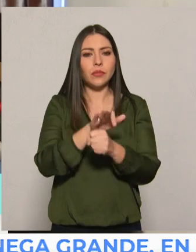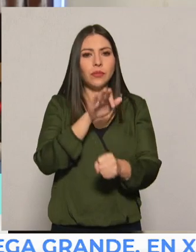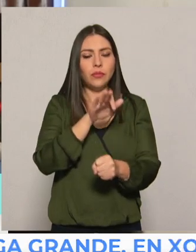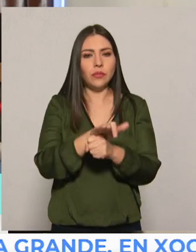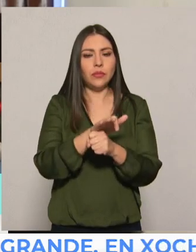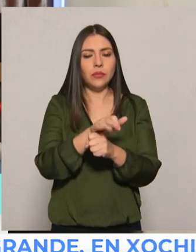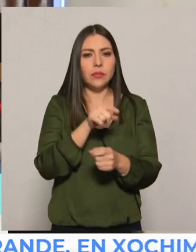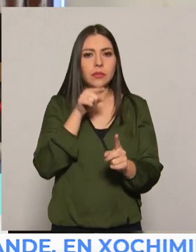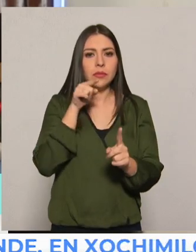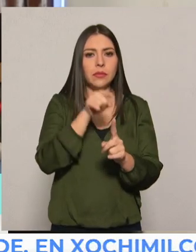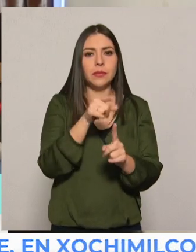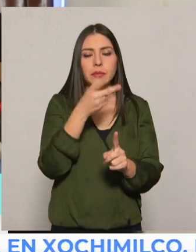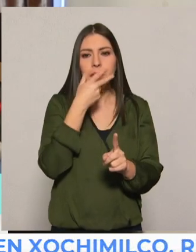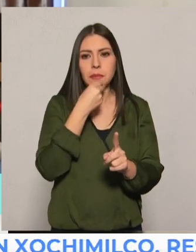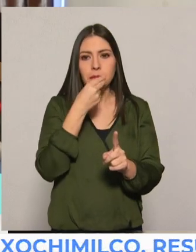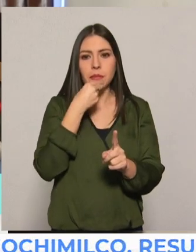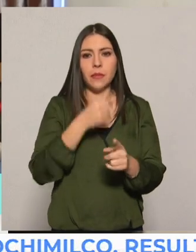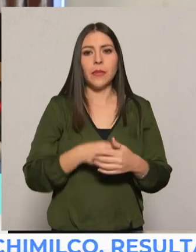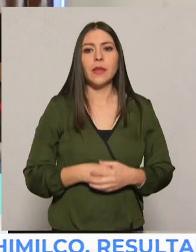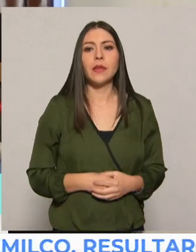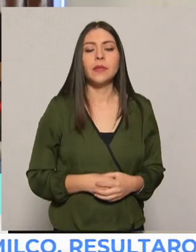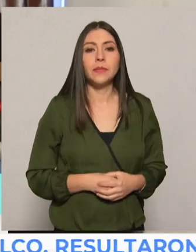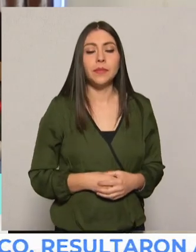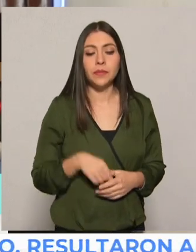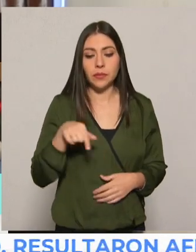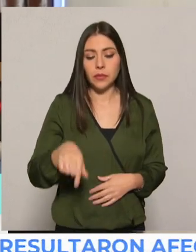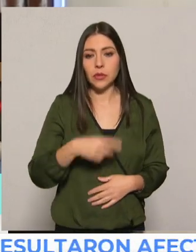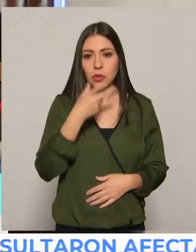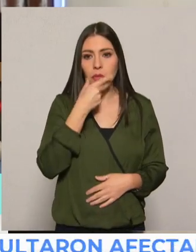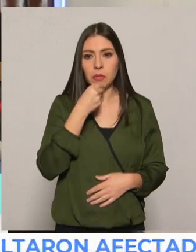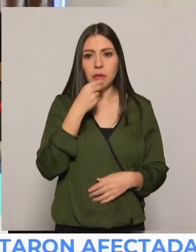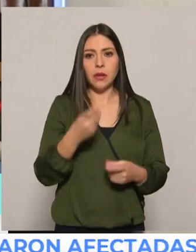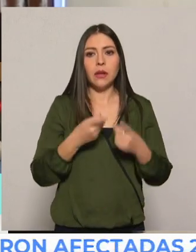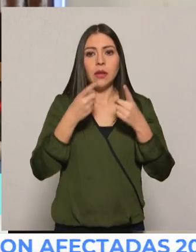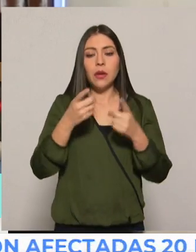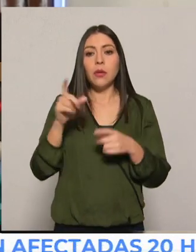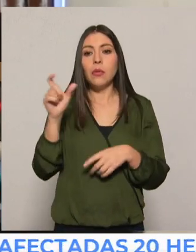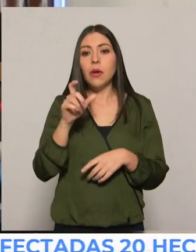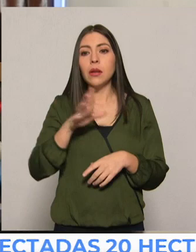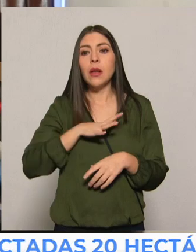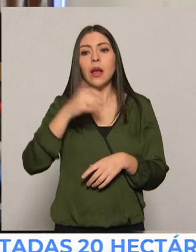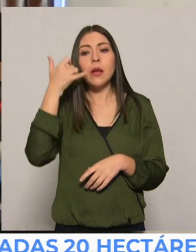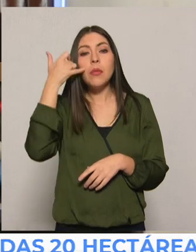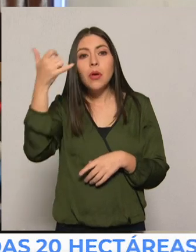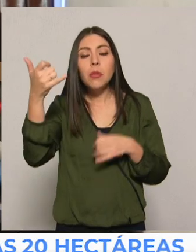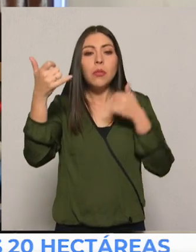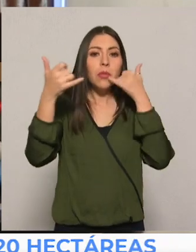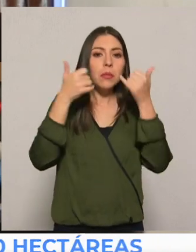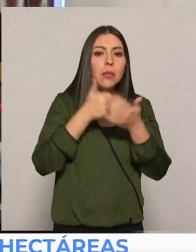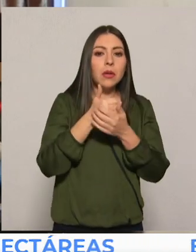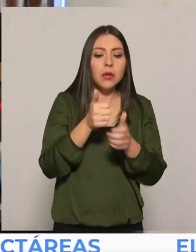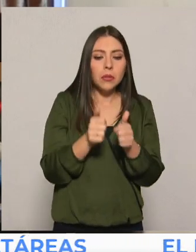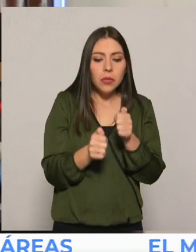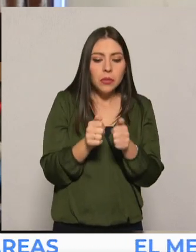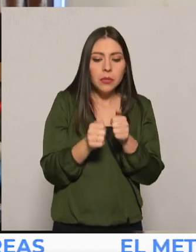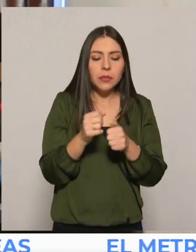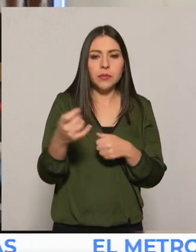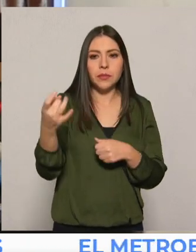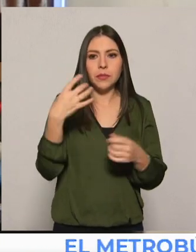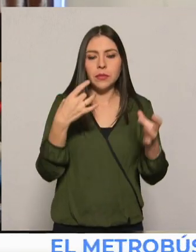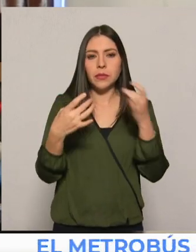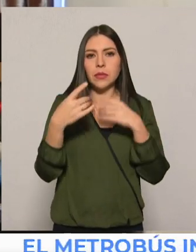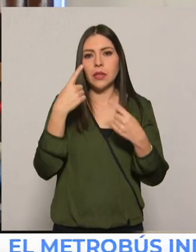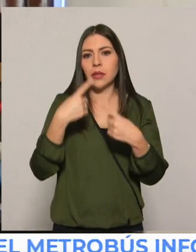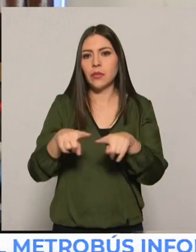de protección. Desde aquí Ignacio atiende llamadas telefónicas y mensajes que le llegan de